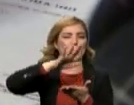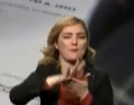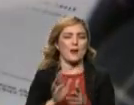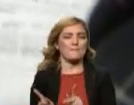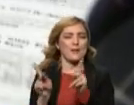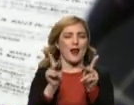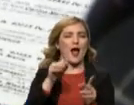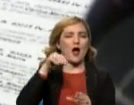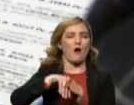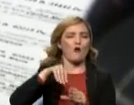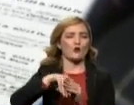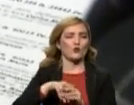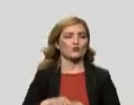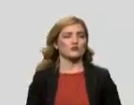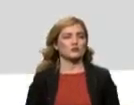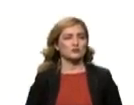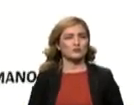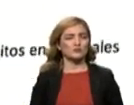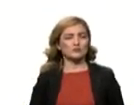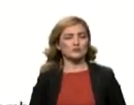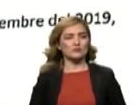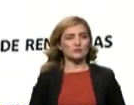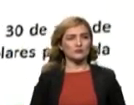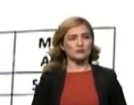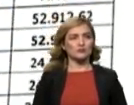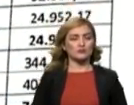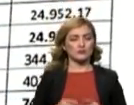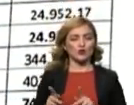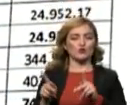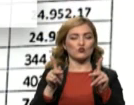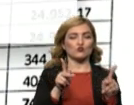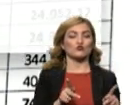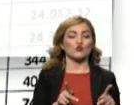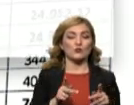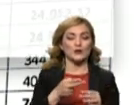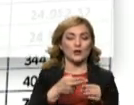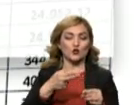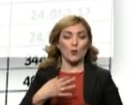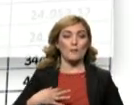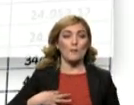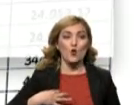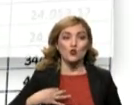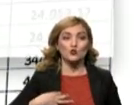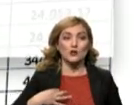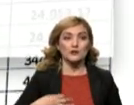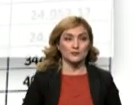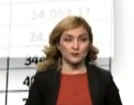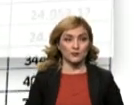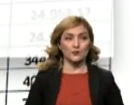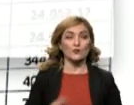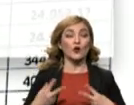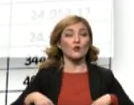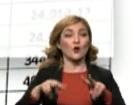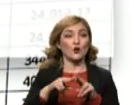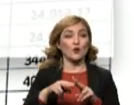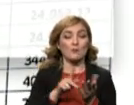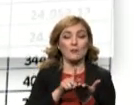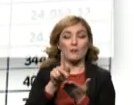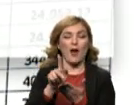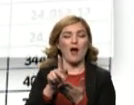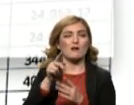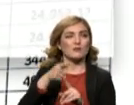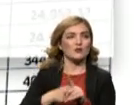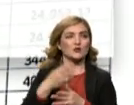de optimización. Por ejemplo, a través de un plan de renuncias voluntarias, el monto para